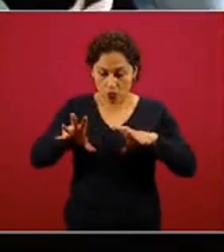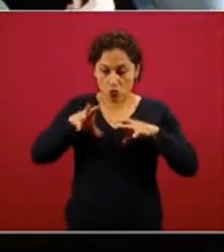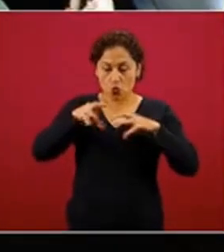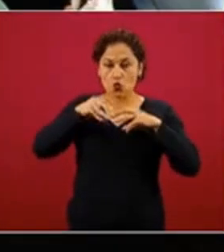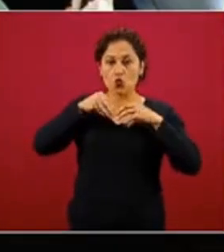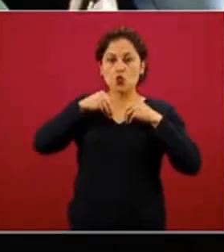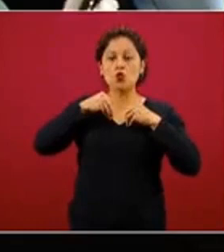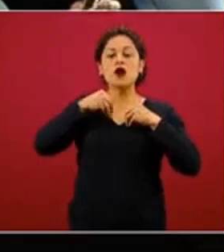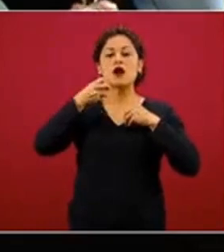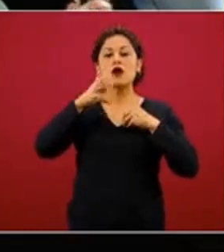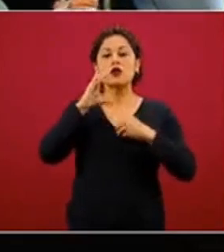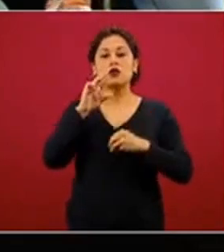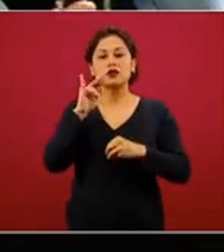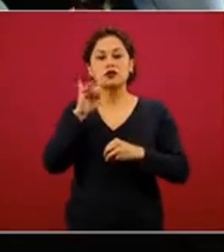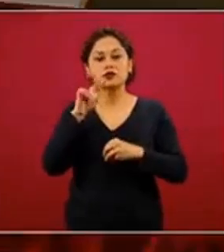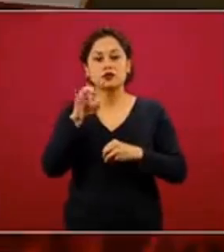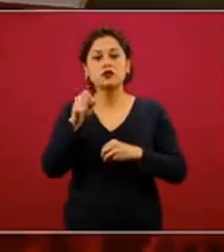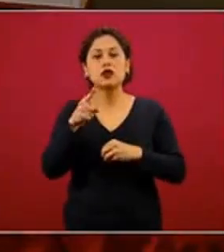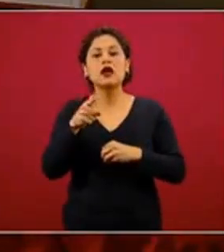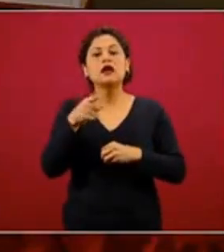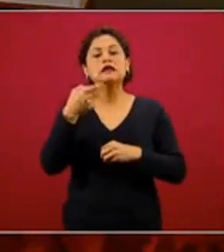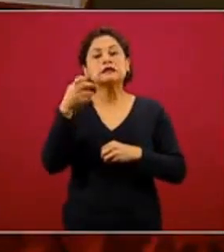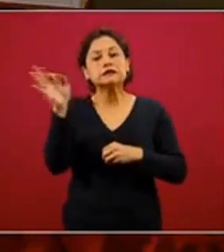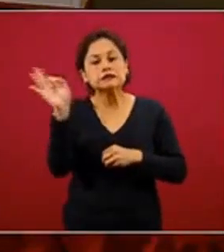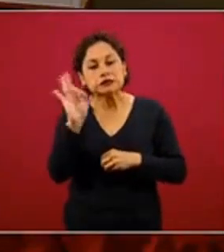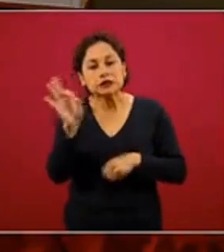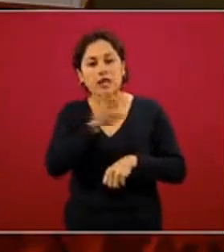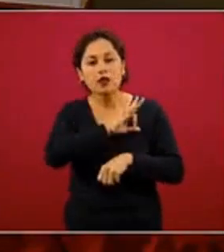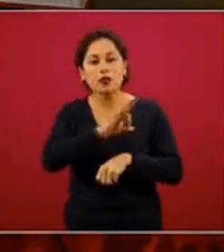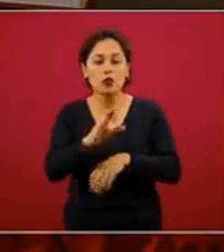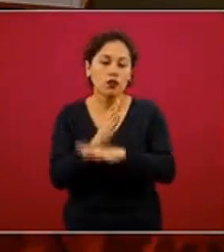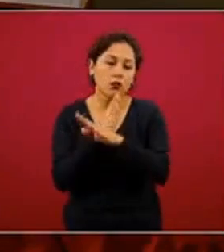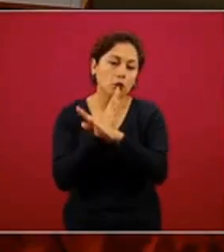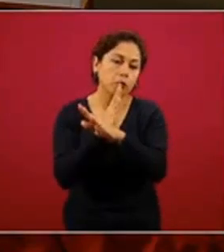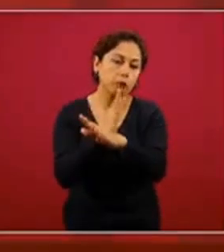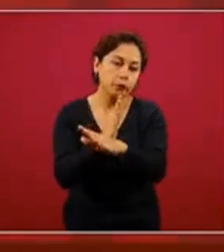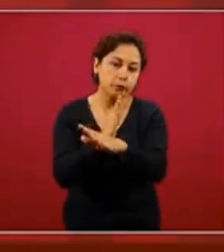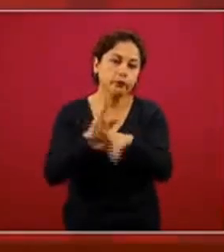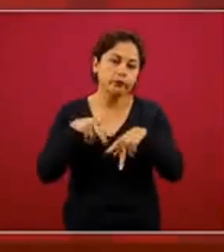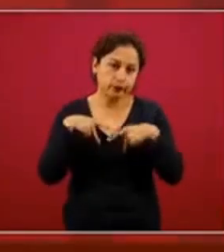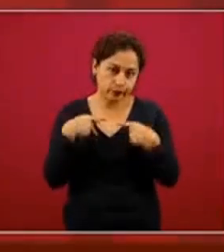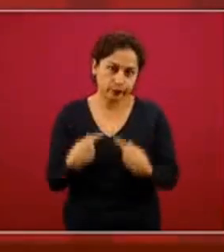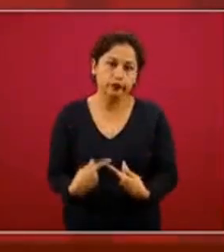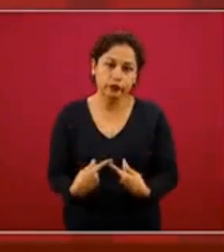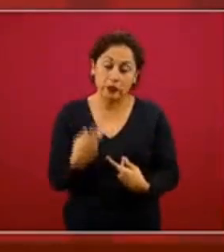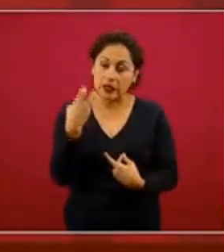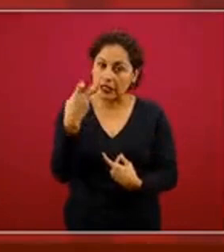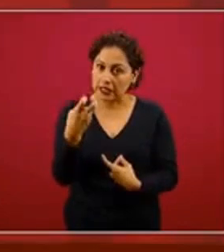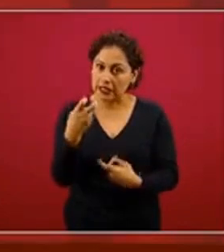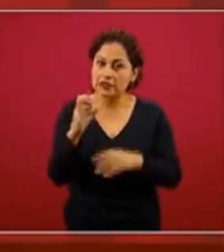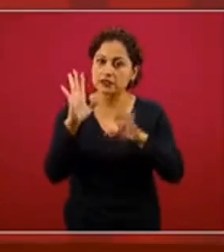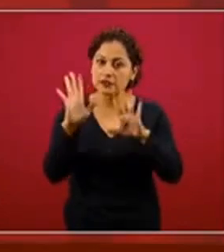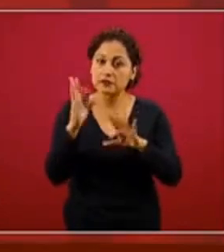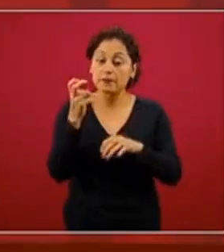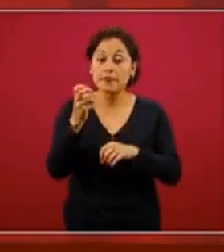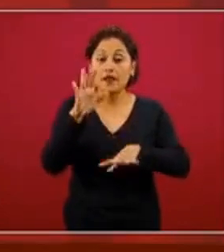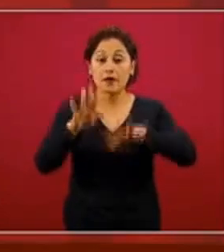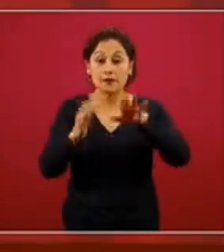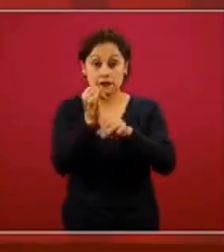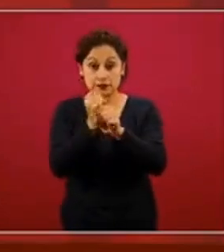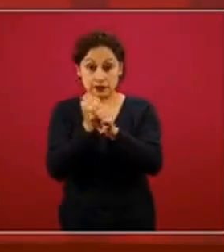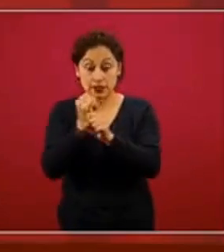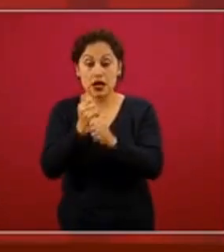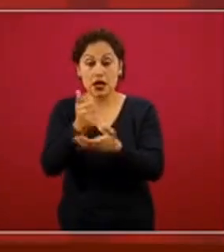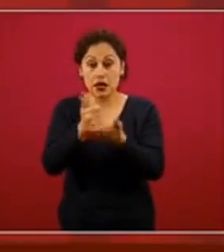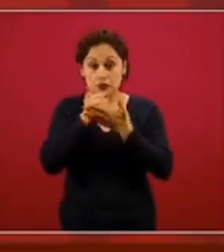son parte de lo que podemos nosotros tener para medir la inmunidad, que no se mide en todos los casos.